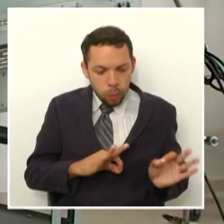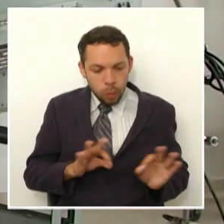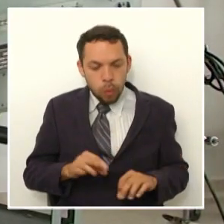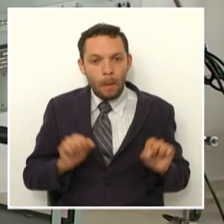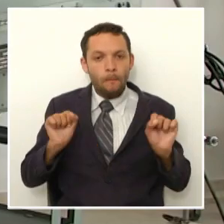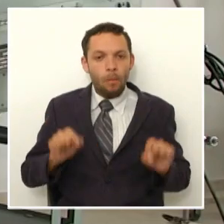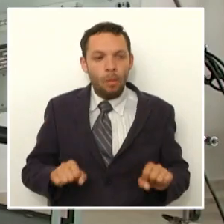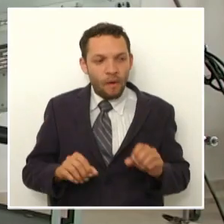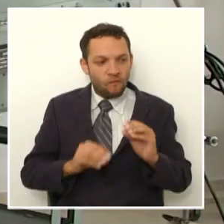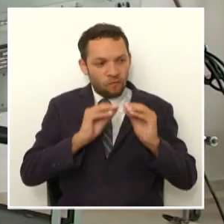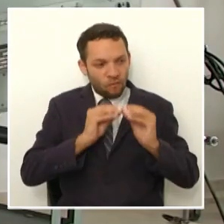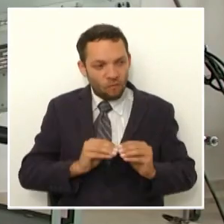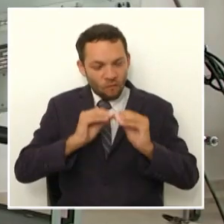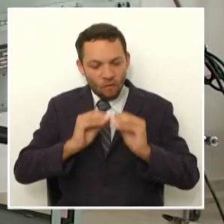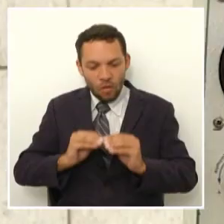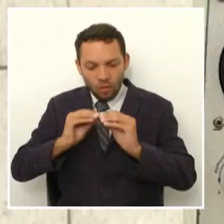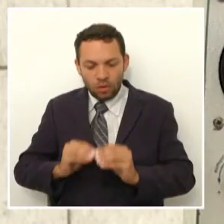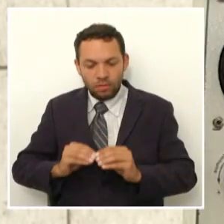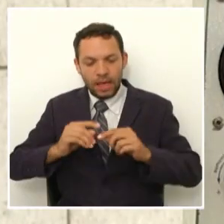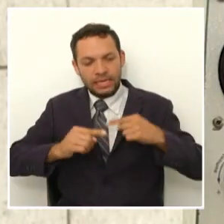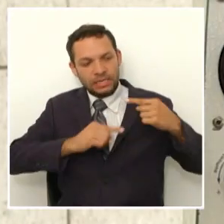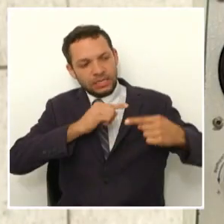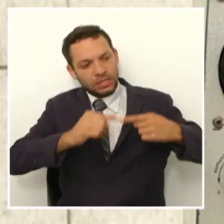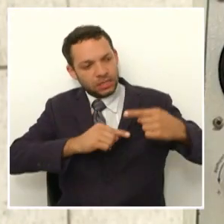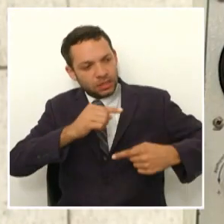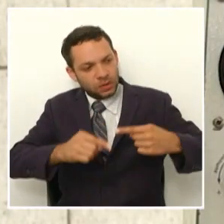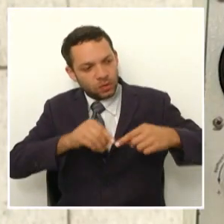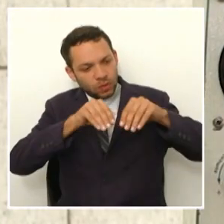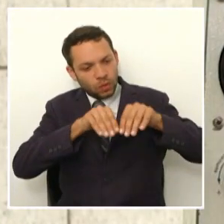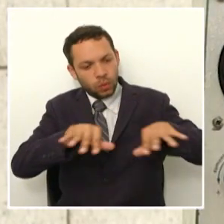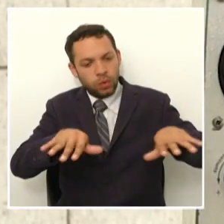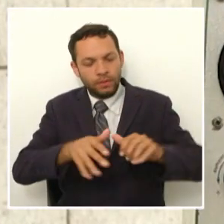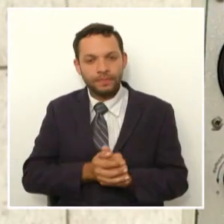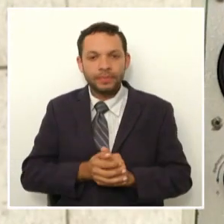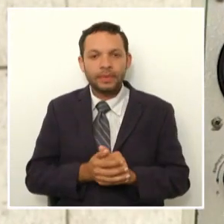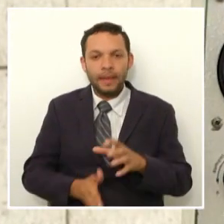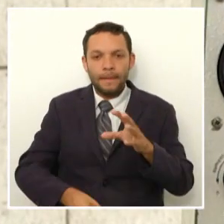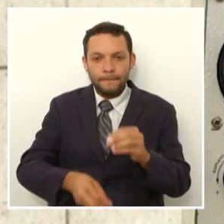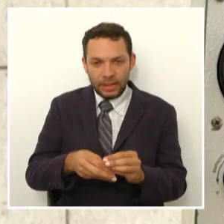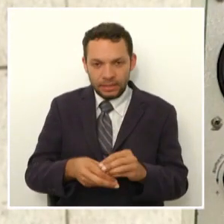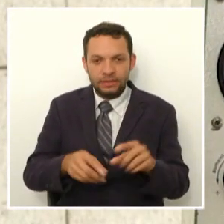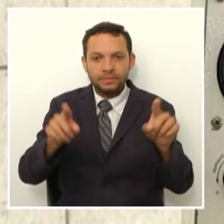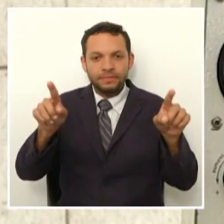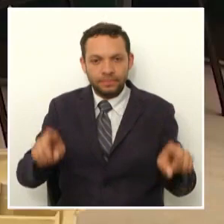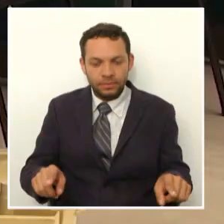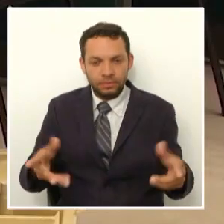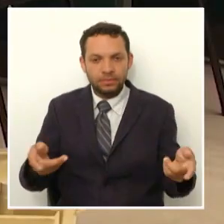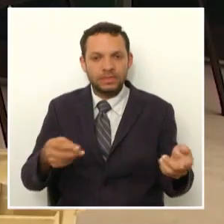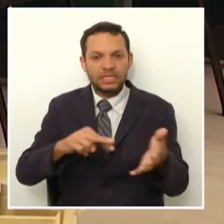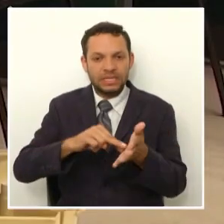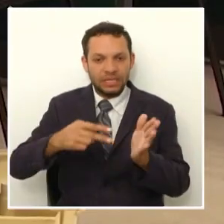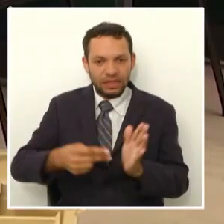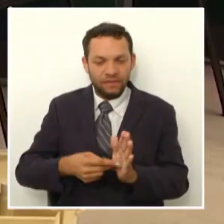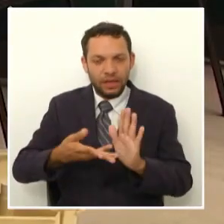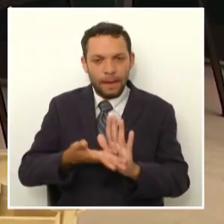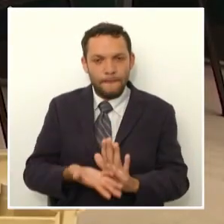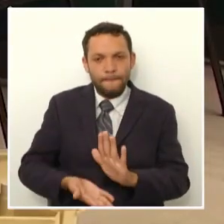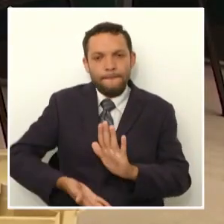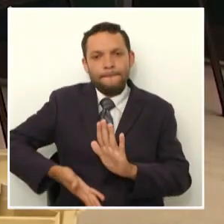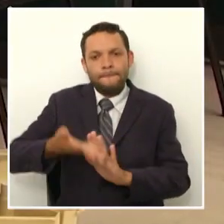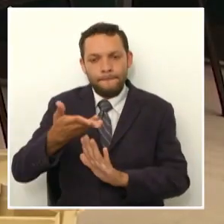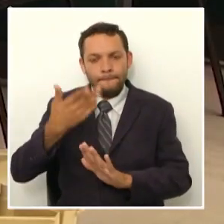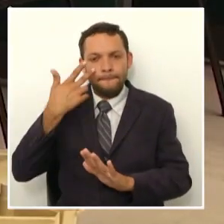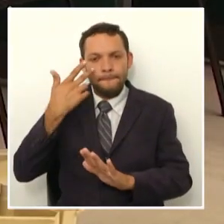funcionar a pesar de la historia que tiene. Bueno, estos son otros equipos que tenemos aquí que tienen una significación histórica